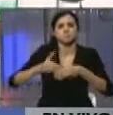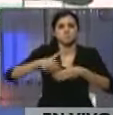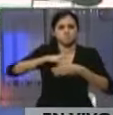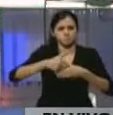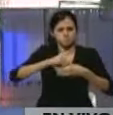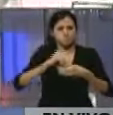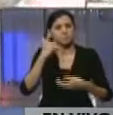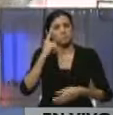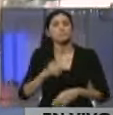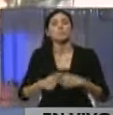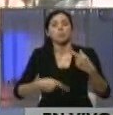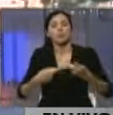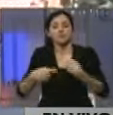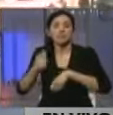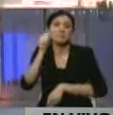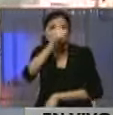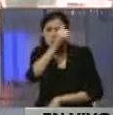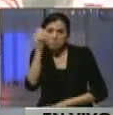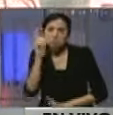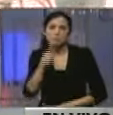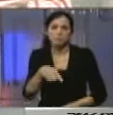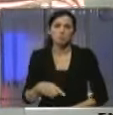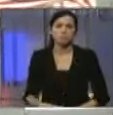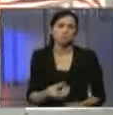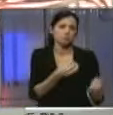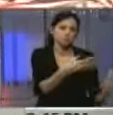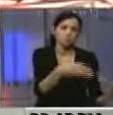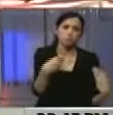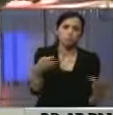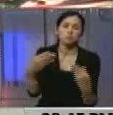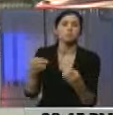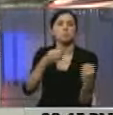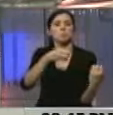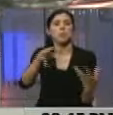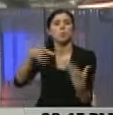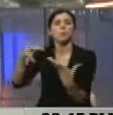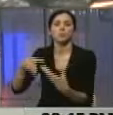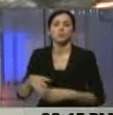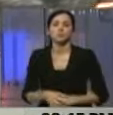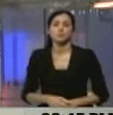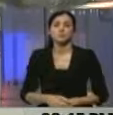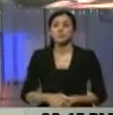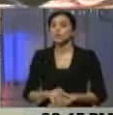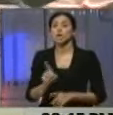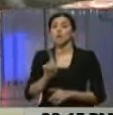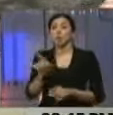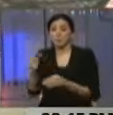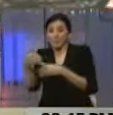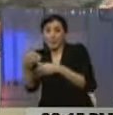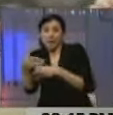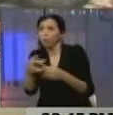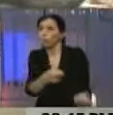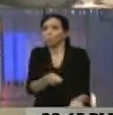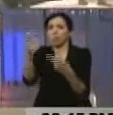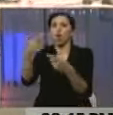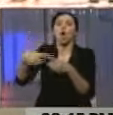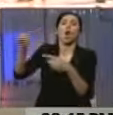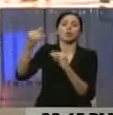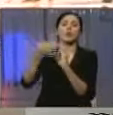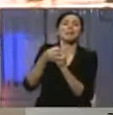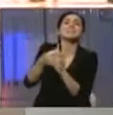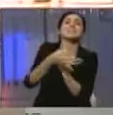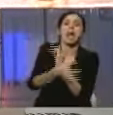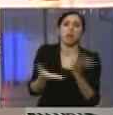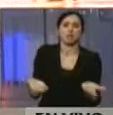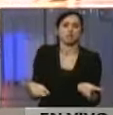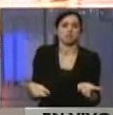Y bueno, de ahí en la distribución también, para que no termine, quién sabe, en qué isla del Caribe el atún que tanto nos